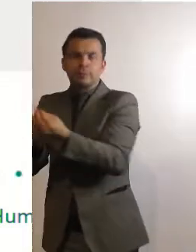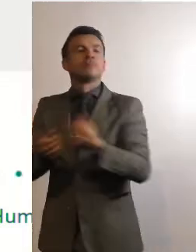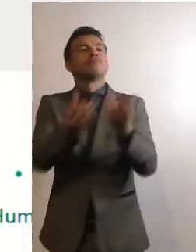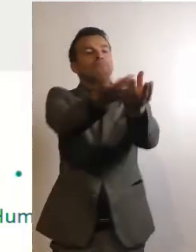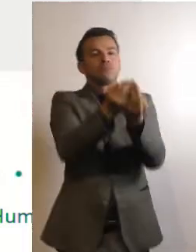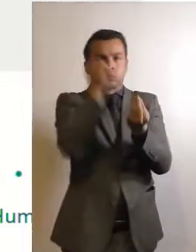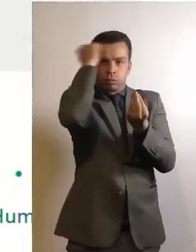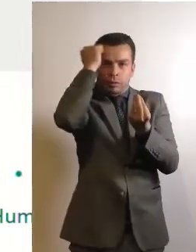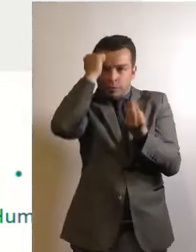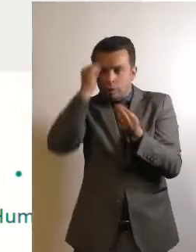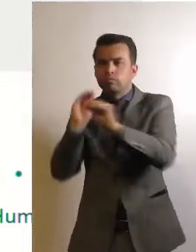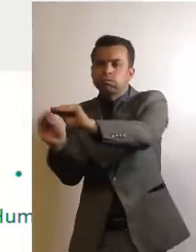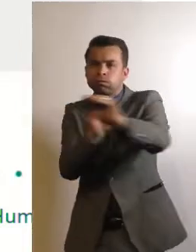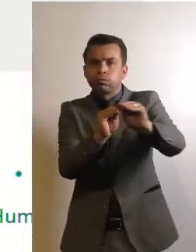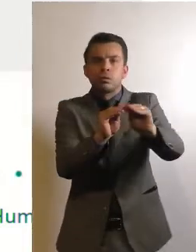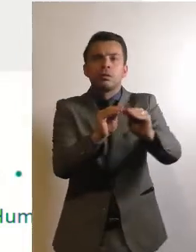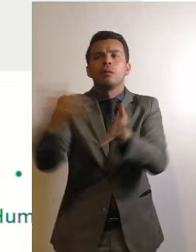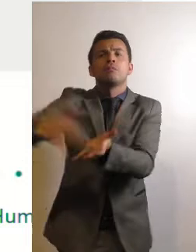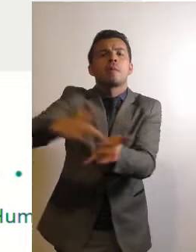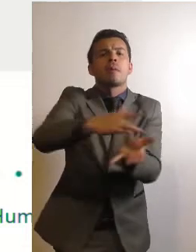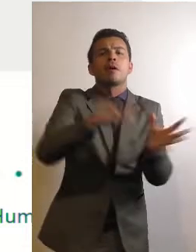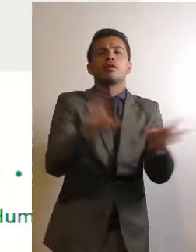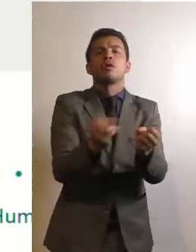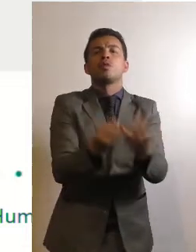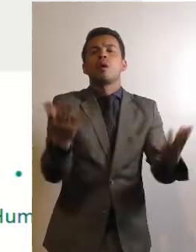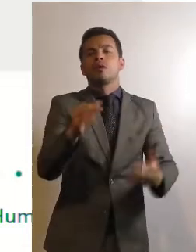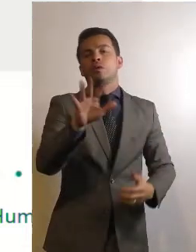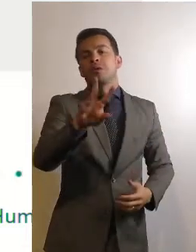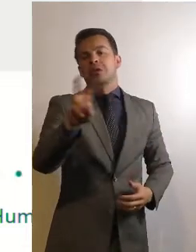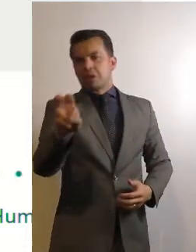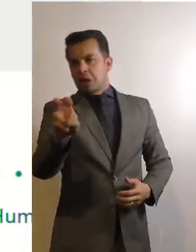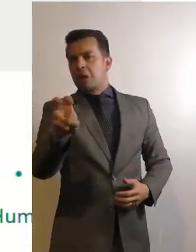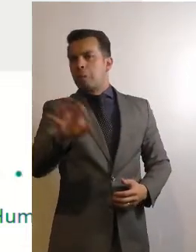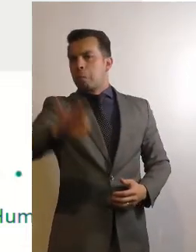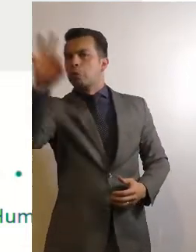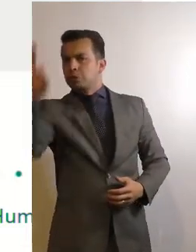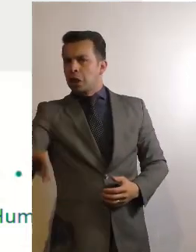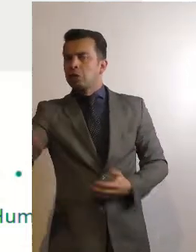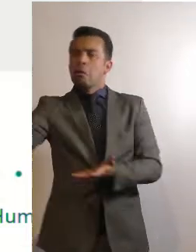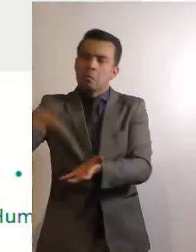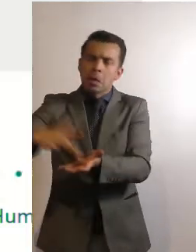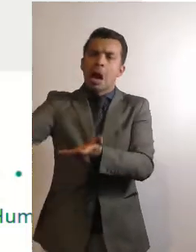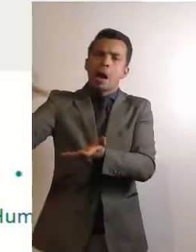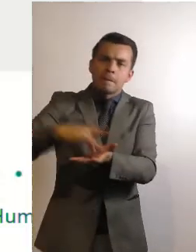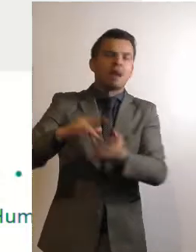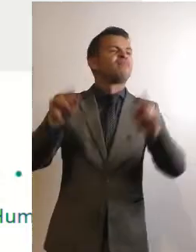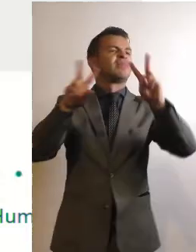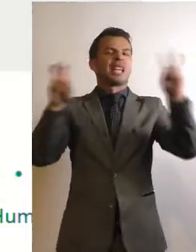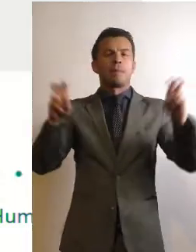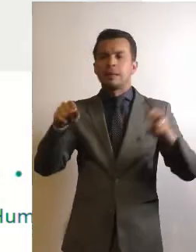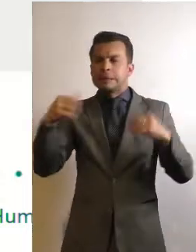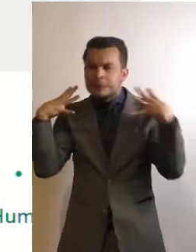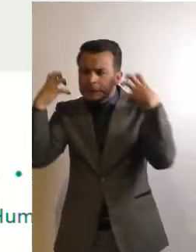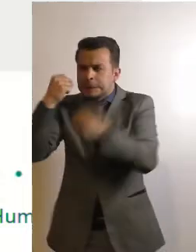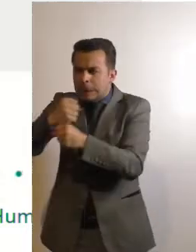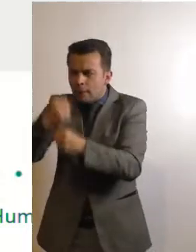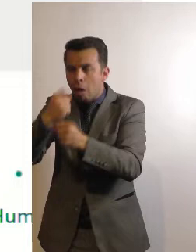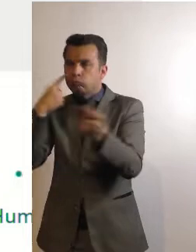del 57% en dichas actividades, dentro de estas manejo de estrés laboral, manejo del